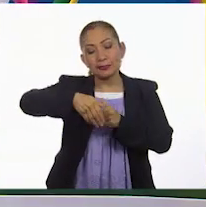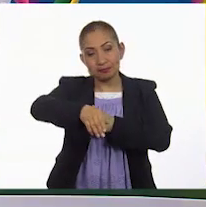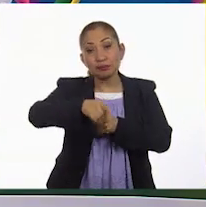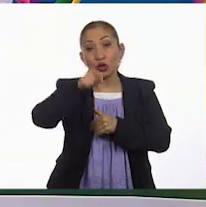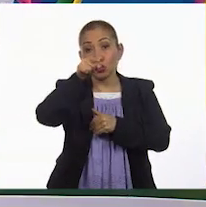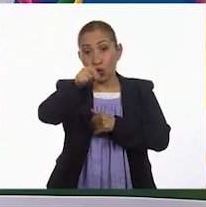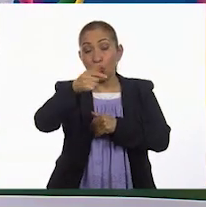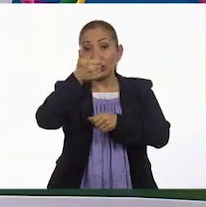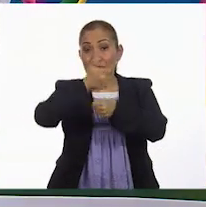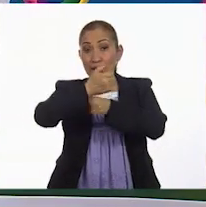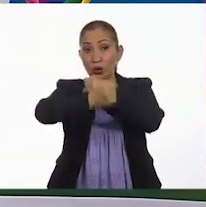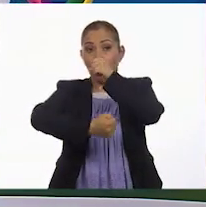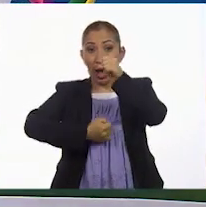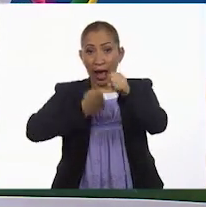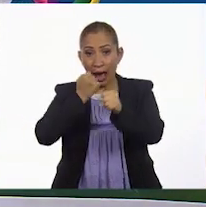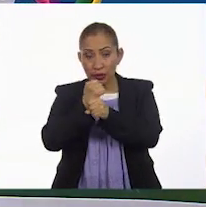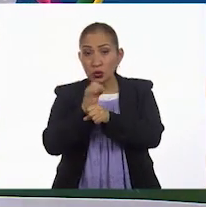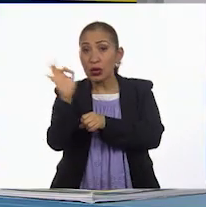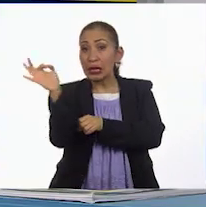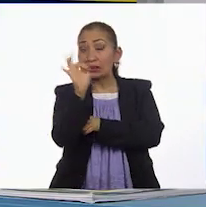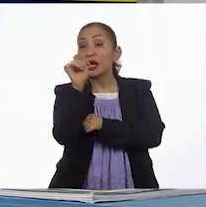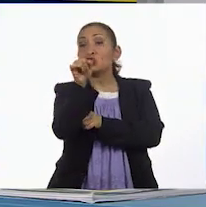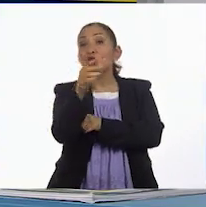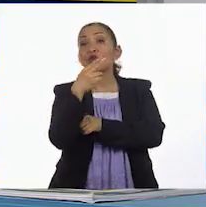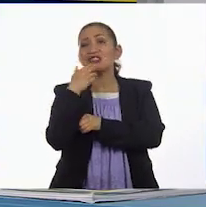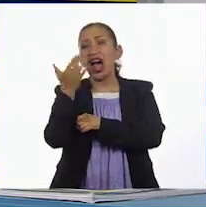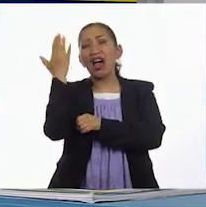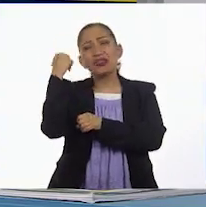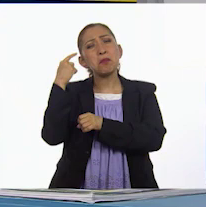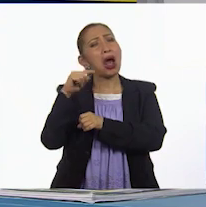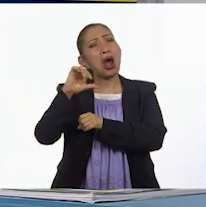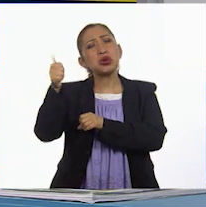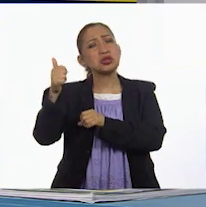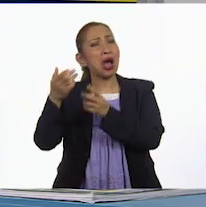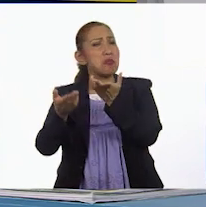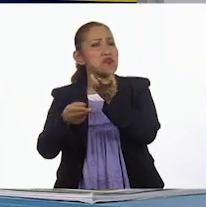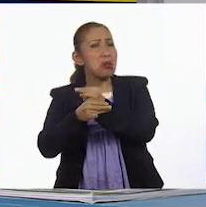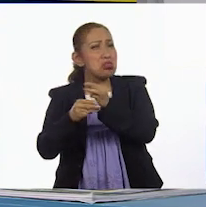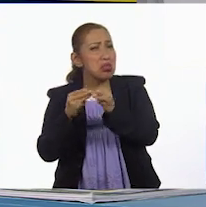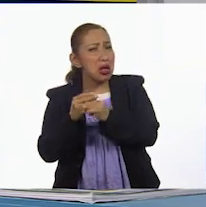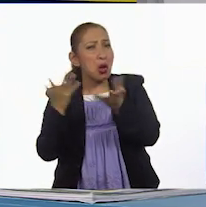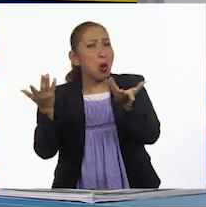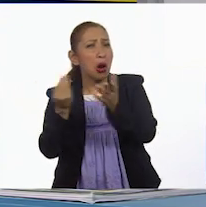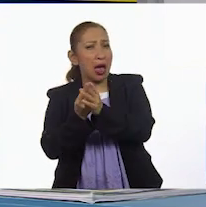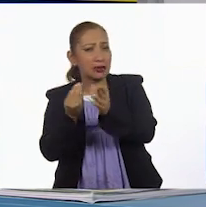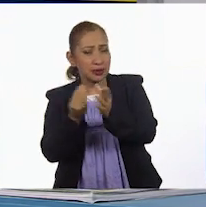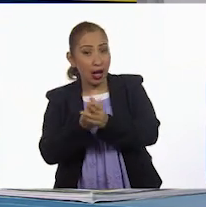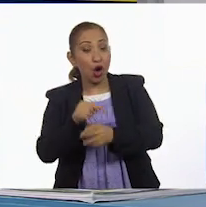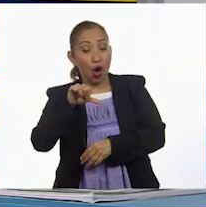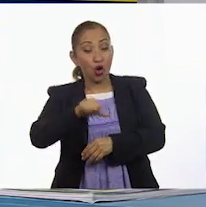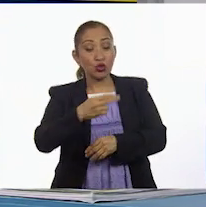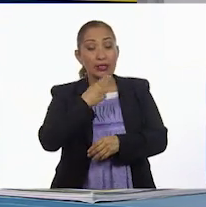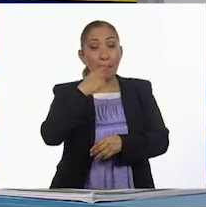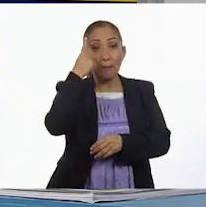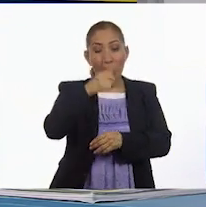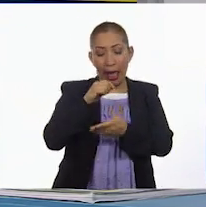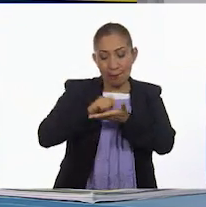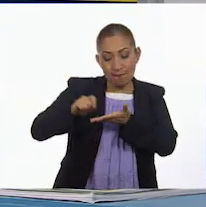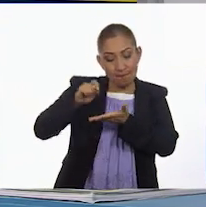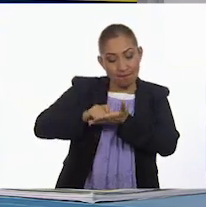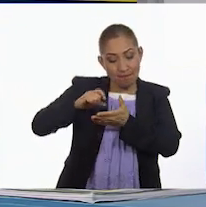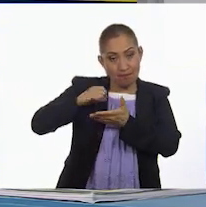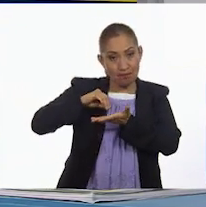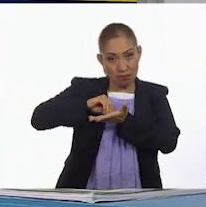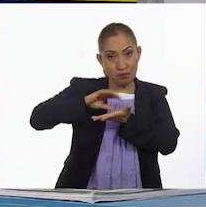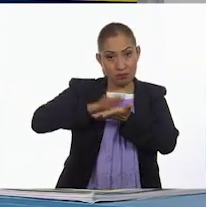pues tú que estás en sexto grado, quizá en algún momento ya las utilizaste para alguna otra asignatura, pero ahora las vamos a ocupar para nuestro reportaje y vamos